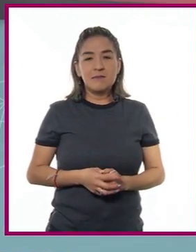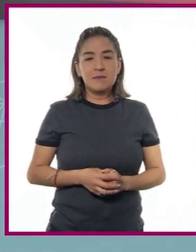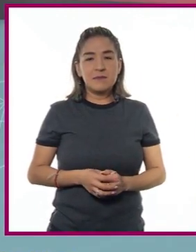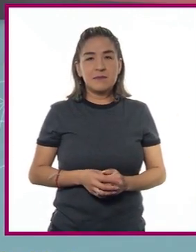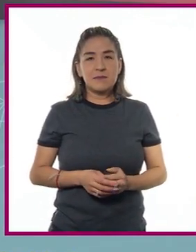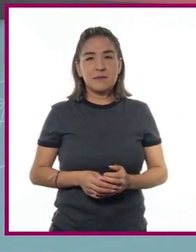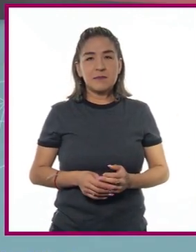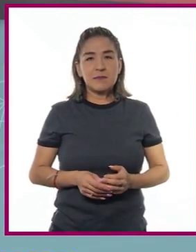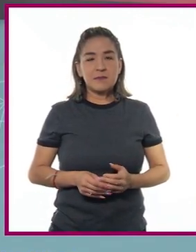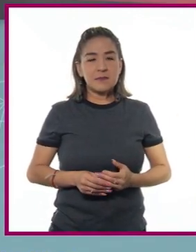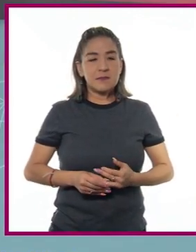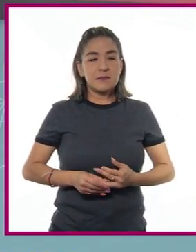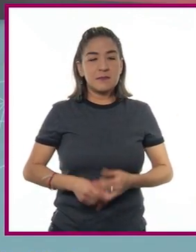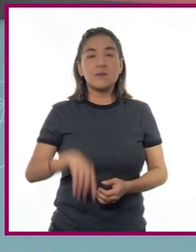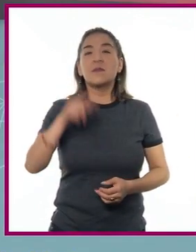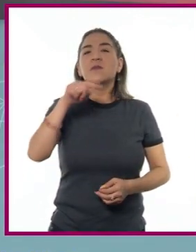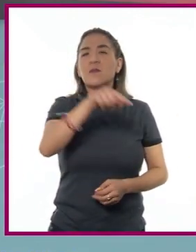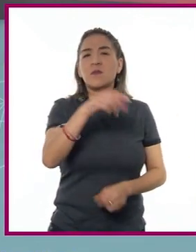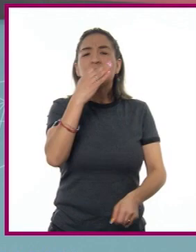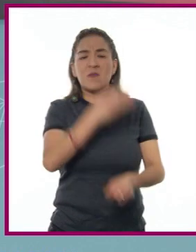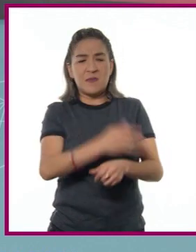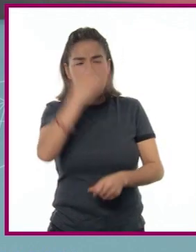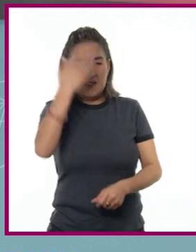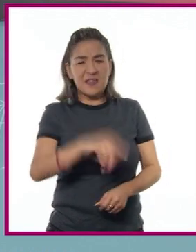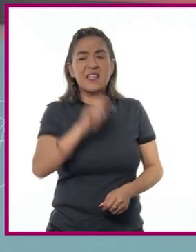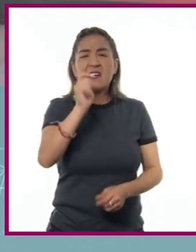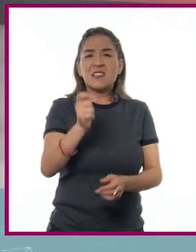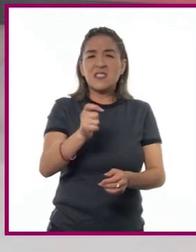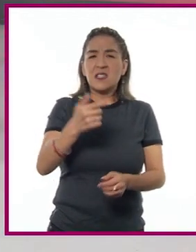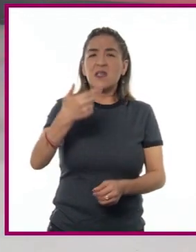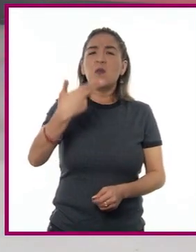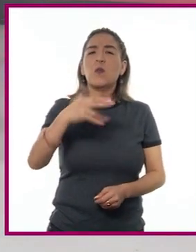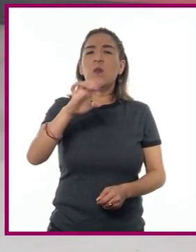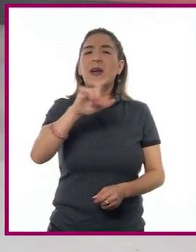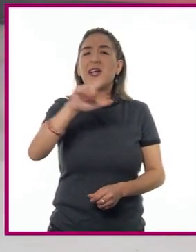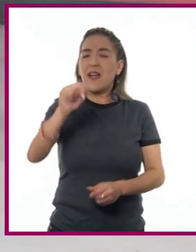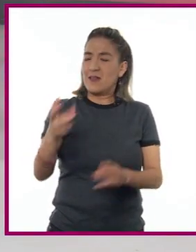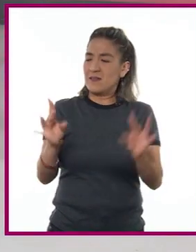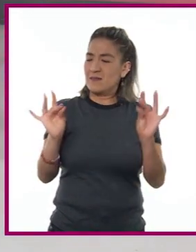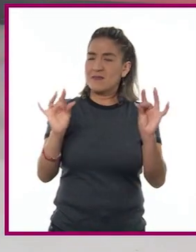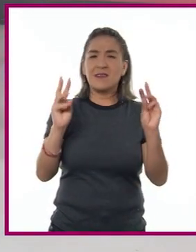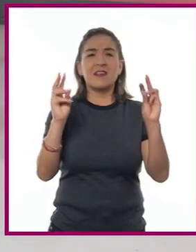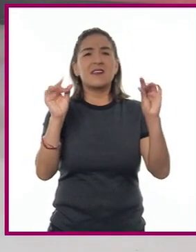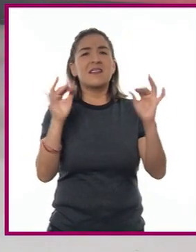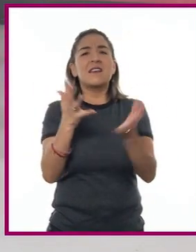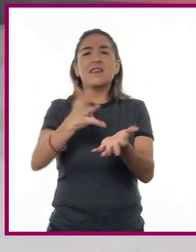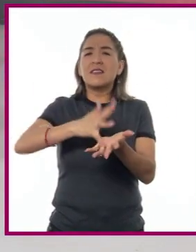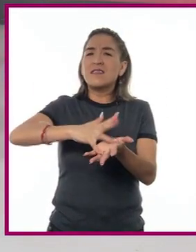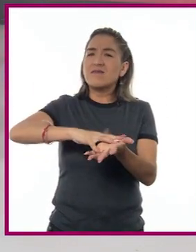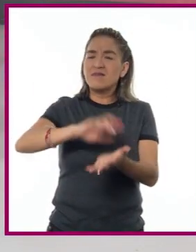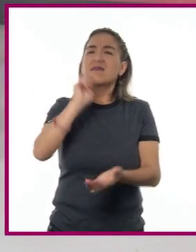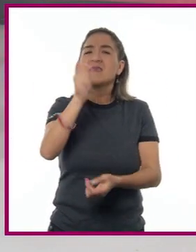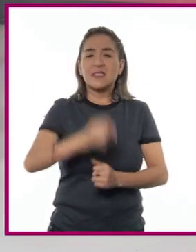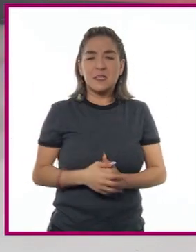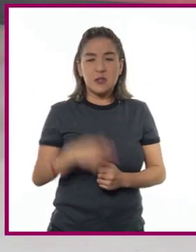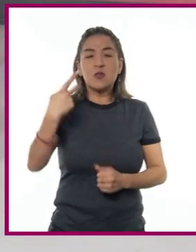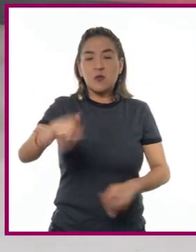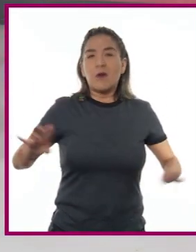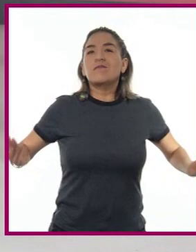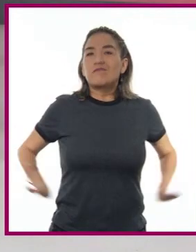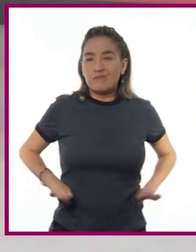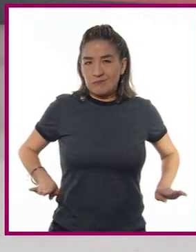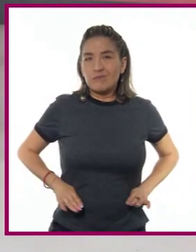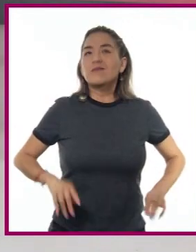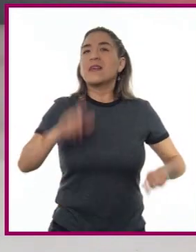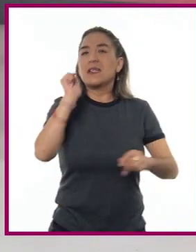Maestra, ¿usted sabe qué son las huellas dactilares? Claro, las huellas dactilares son una característica individual que